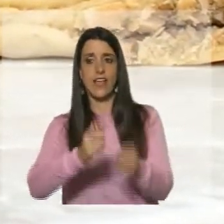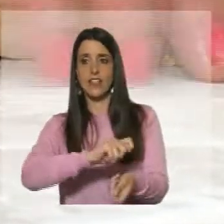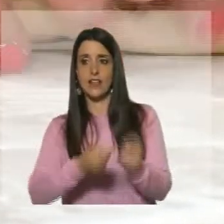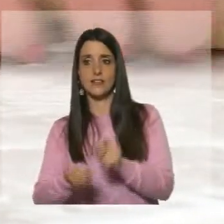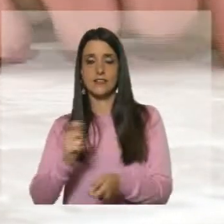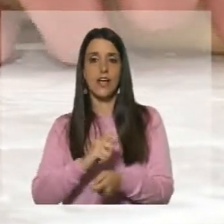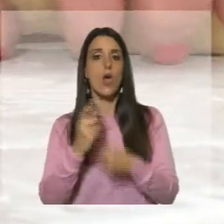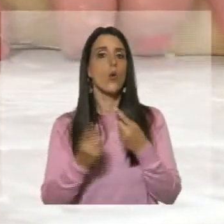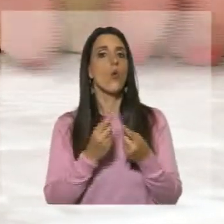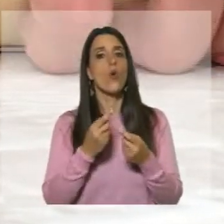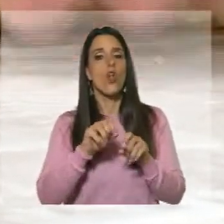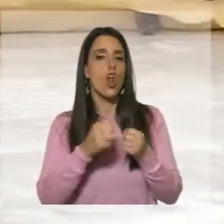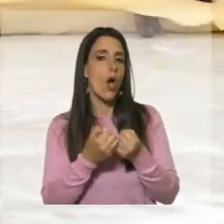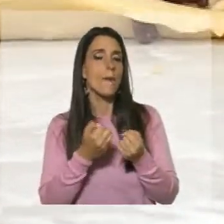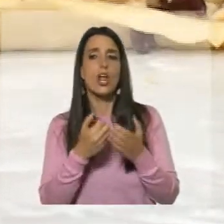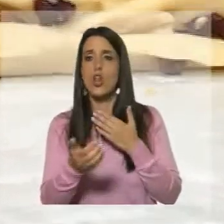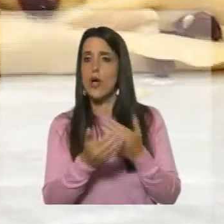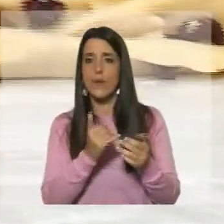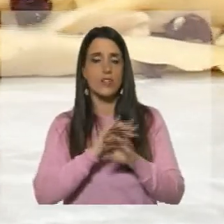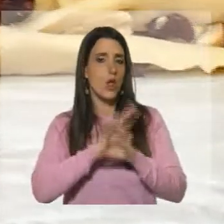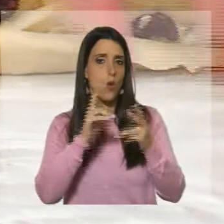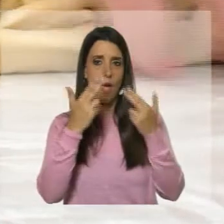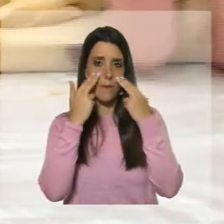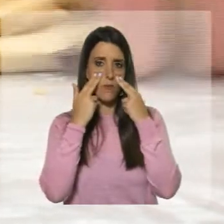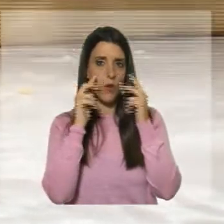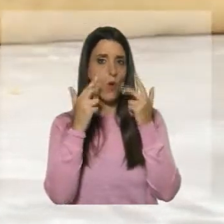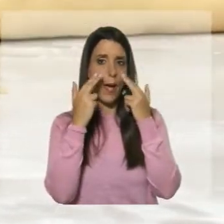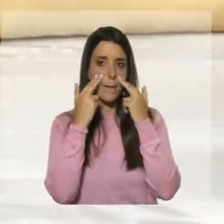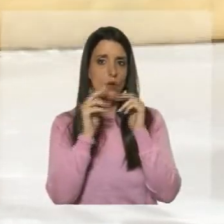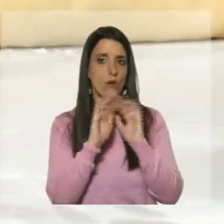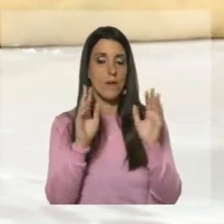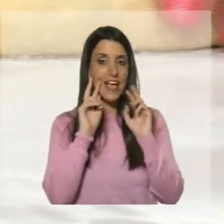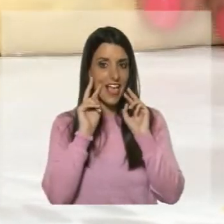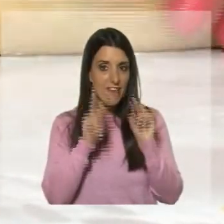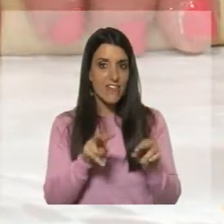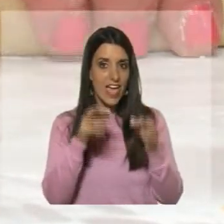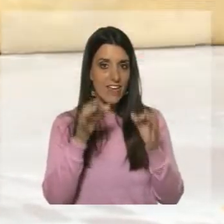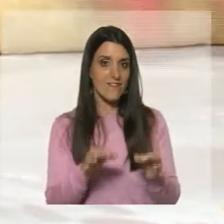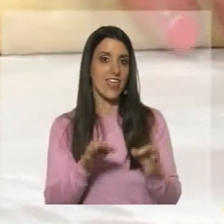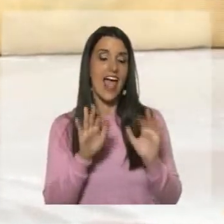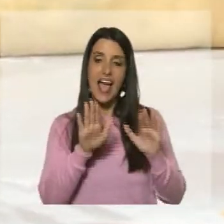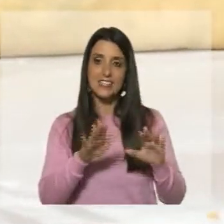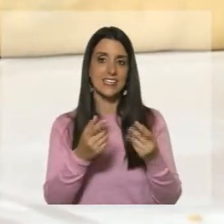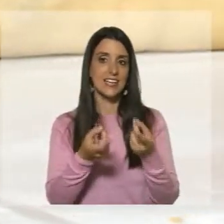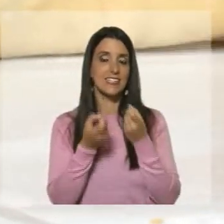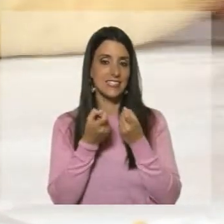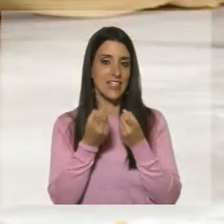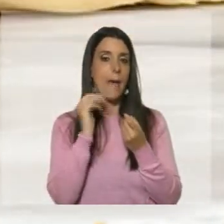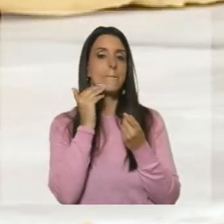a desarmar, no te va a quedar parejo. No importa, le vas no agregando. Esa es la gracia, que acá se ve además. Claro, te tiene que quedar así, como